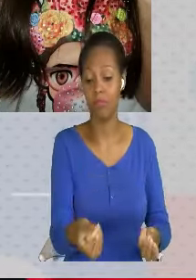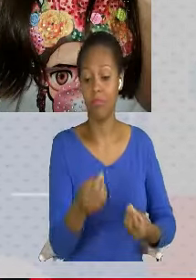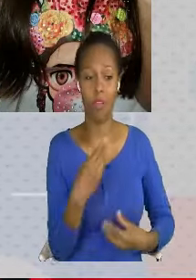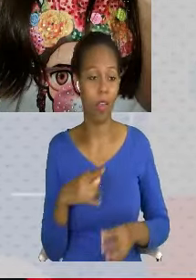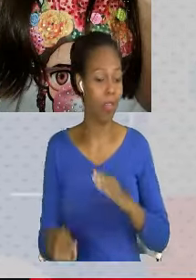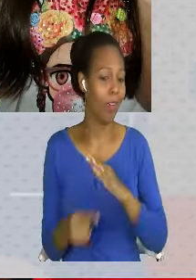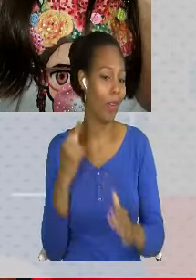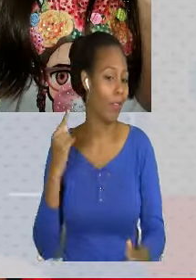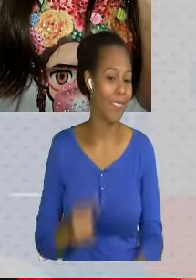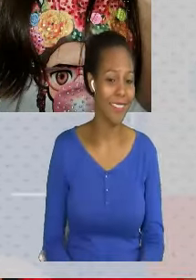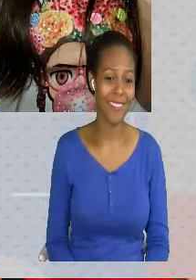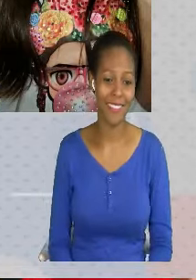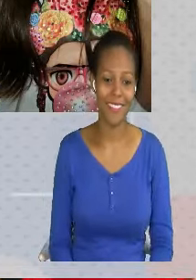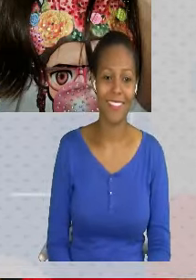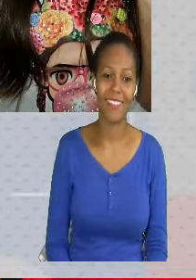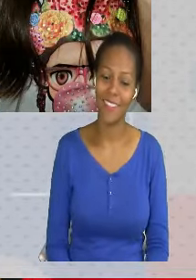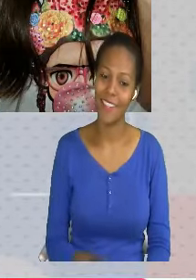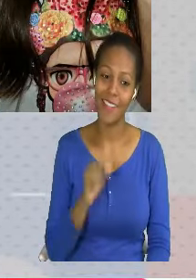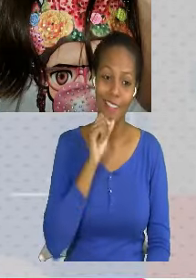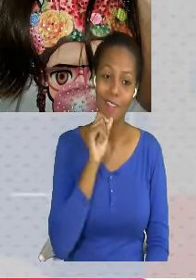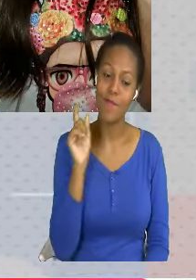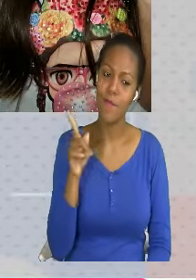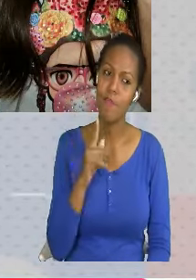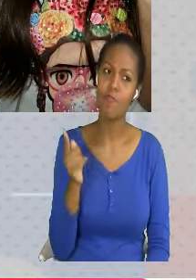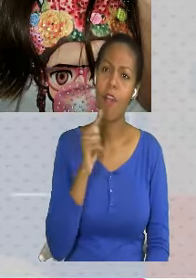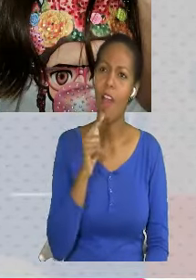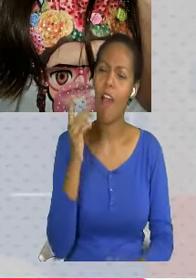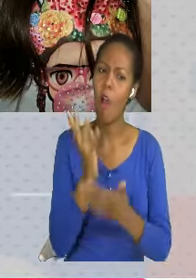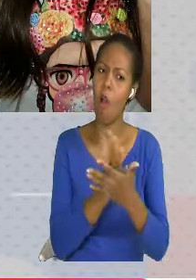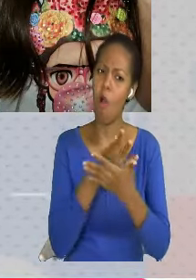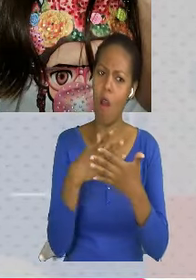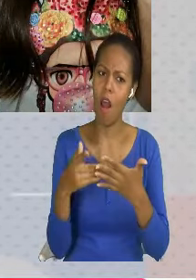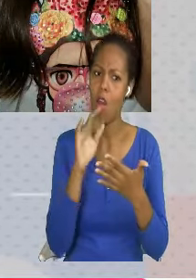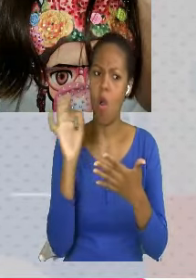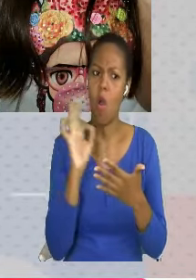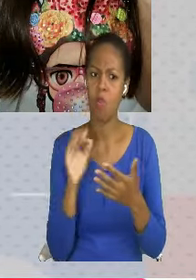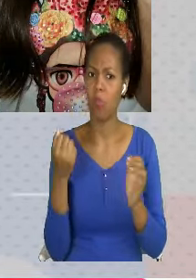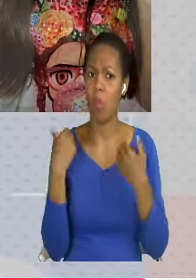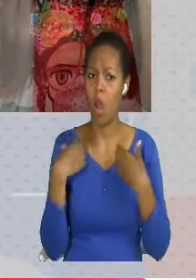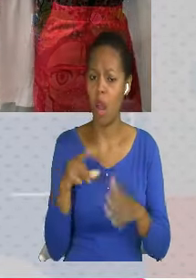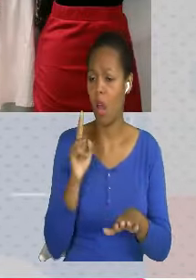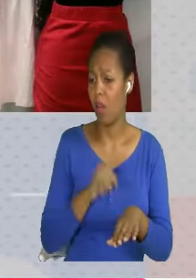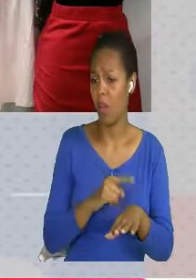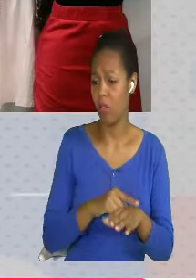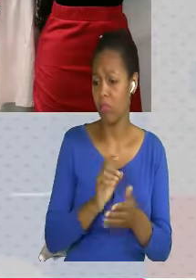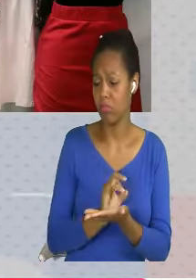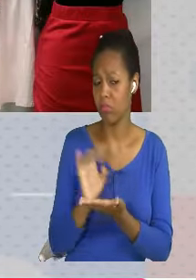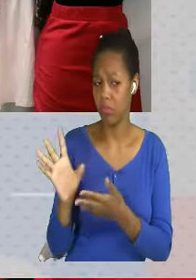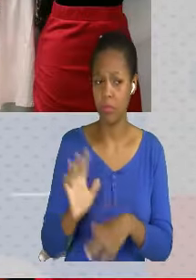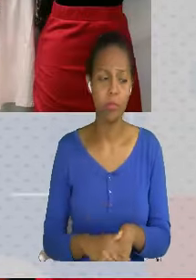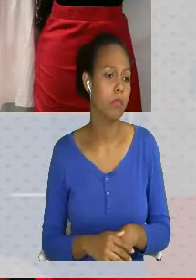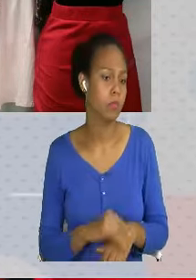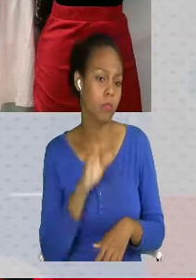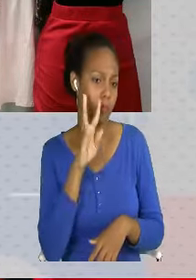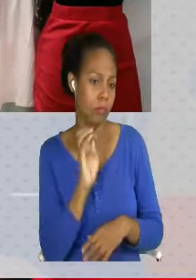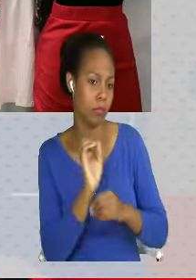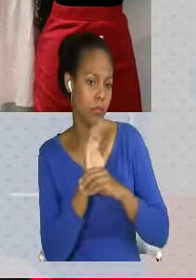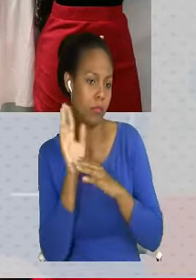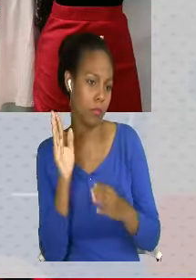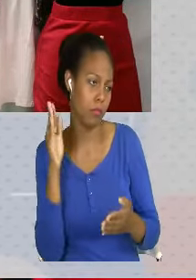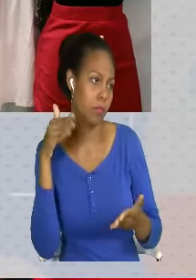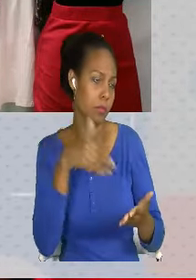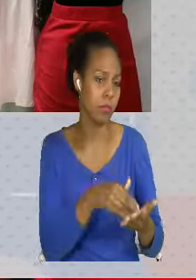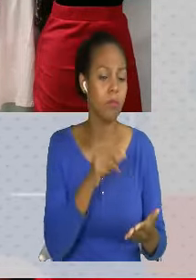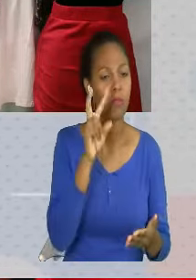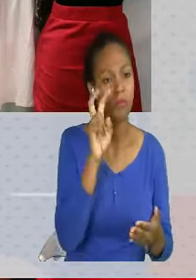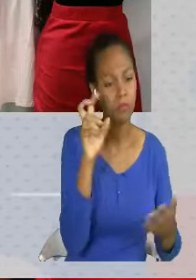casa. ¿En qué horario está trabajando Rojo Cereza o yo le puedo escribir a cualquier hora? Trabajamos desde las 9 de la mañana hasta las 7 de la